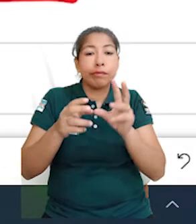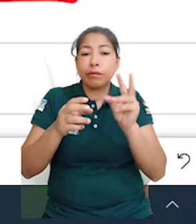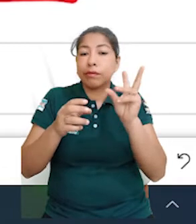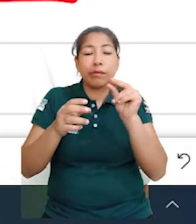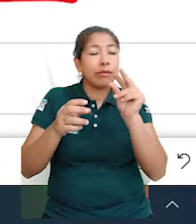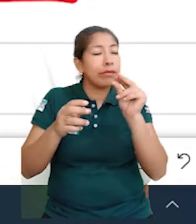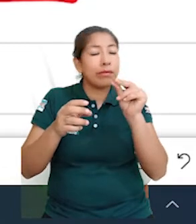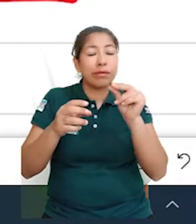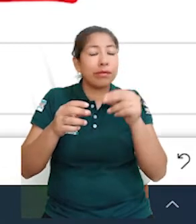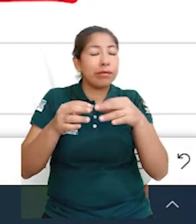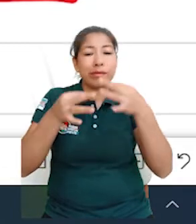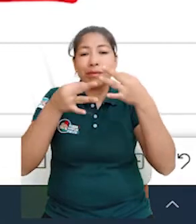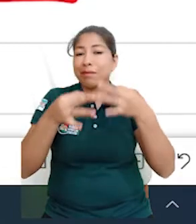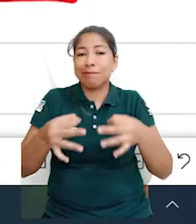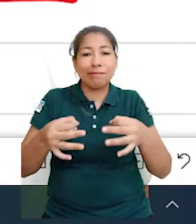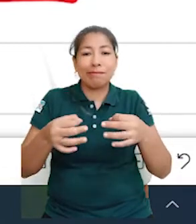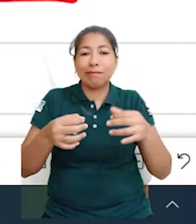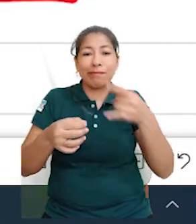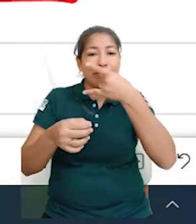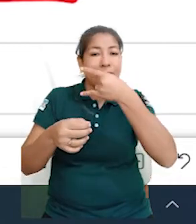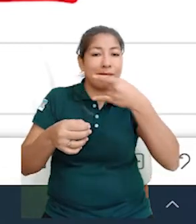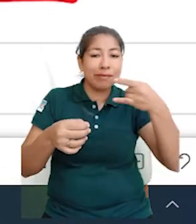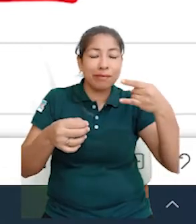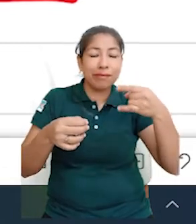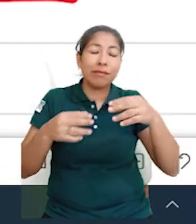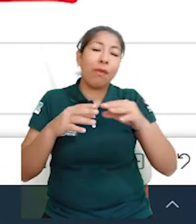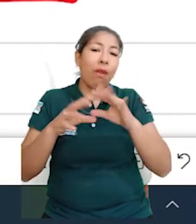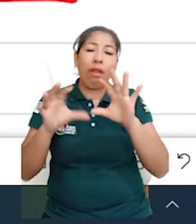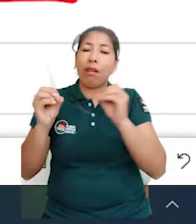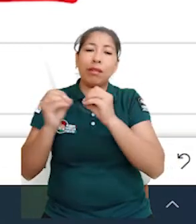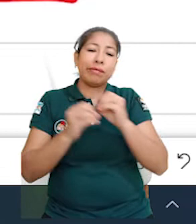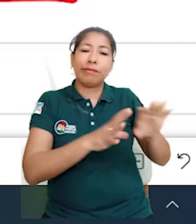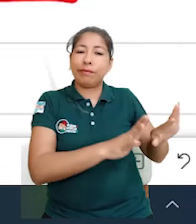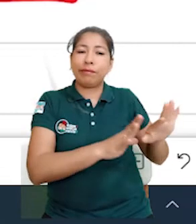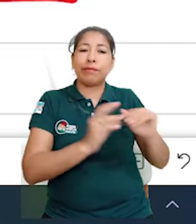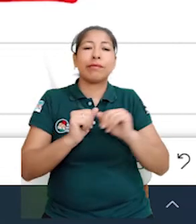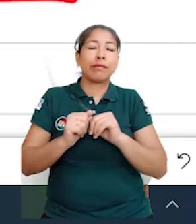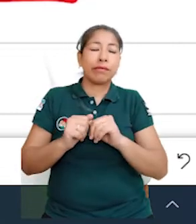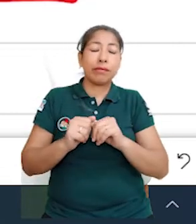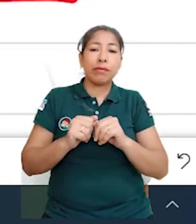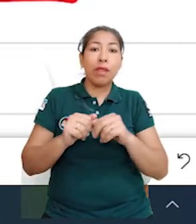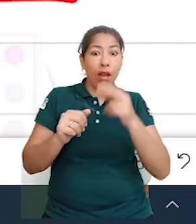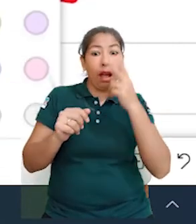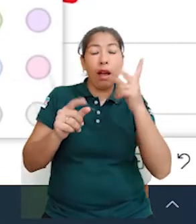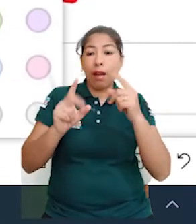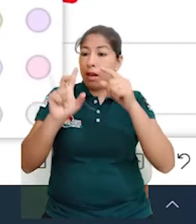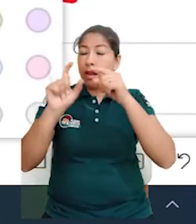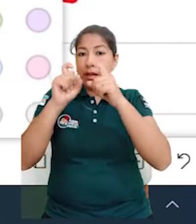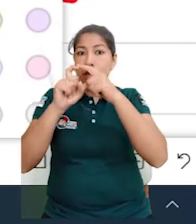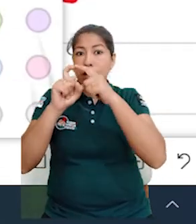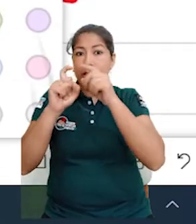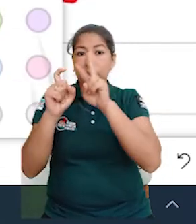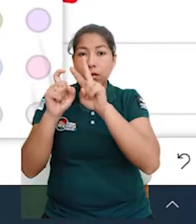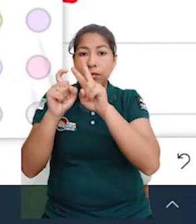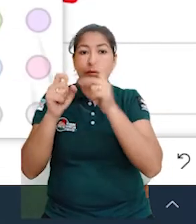no cumpla con la igualdad, es decir, descartada. Mientras que si reemplazamos la segunda solución, en